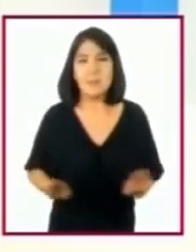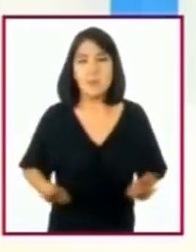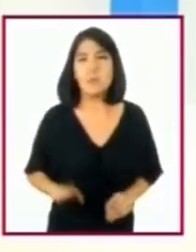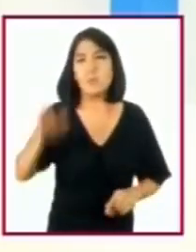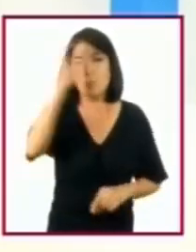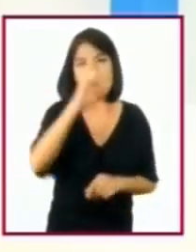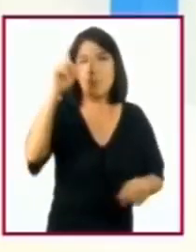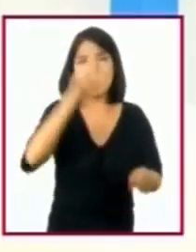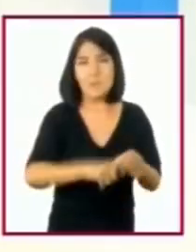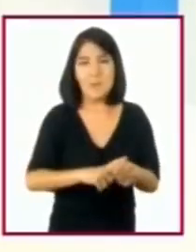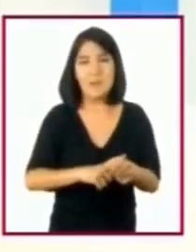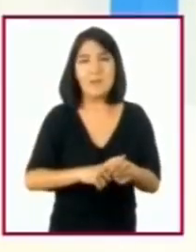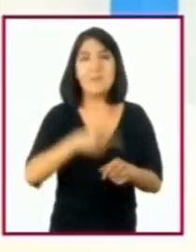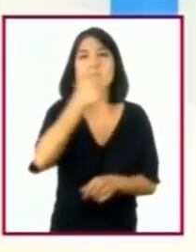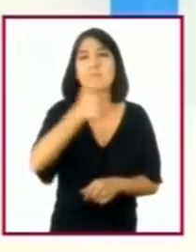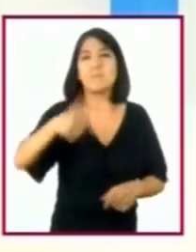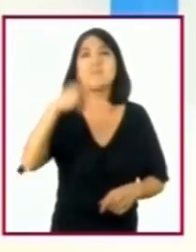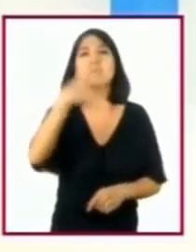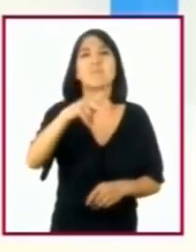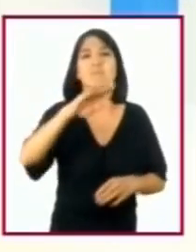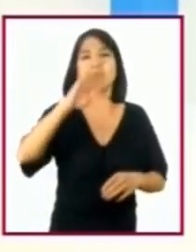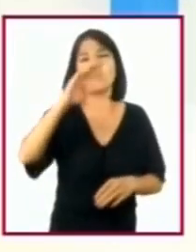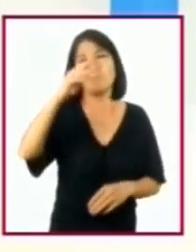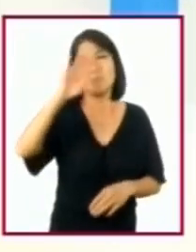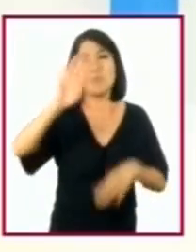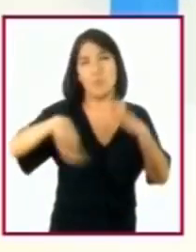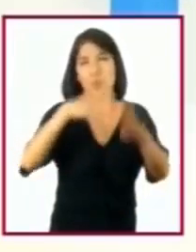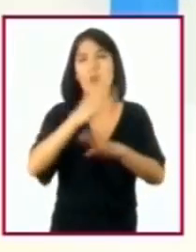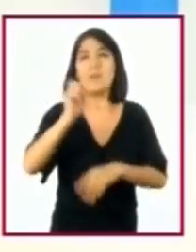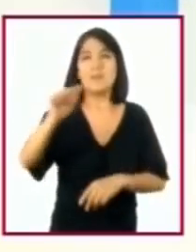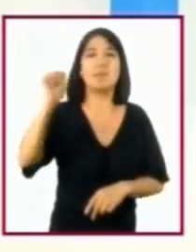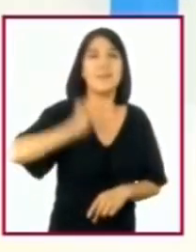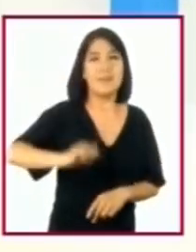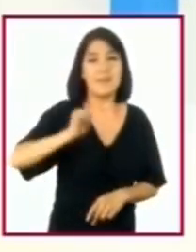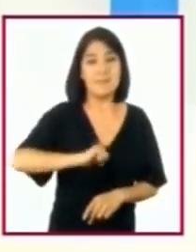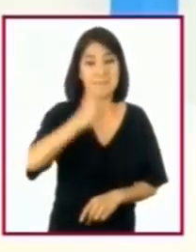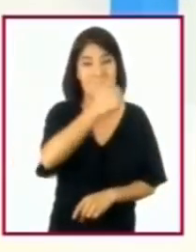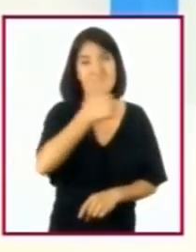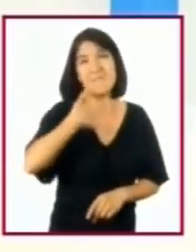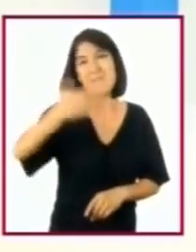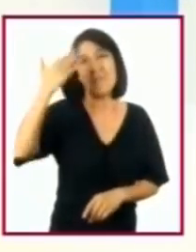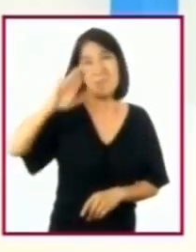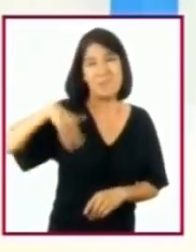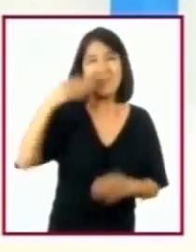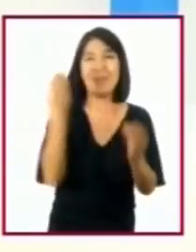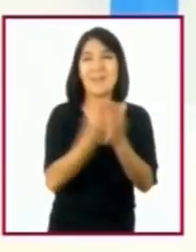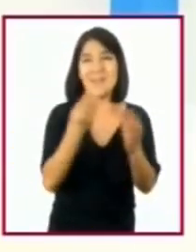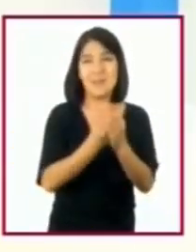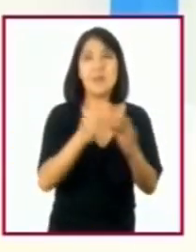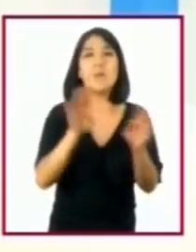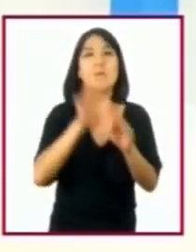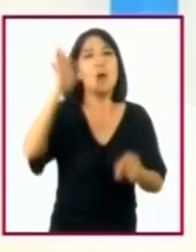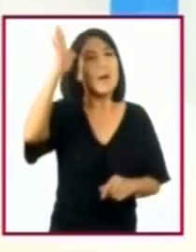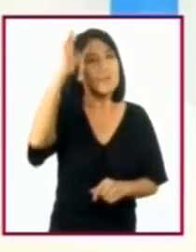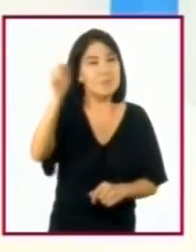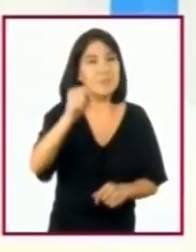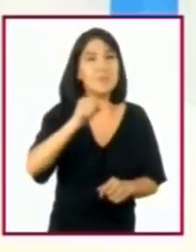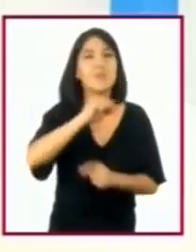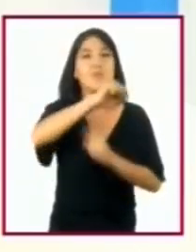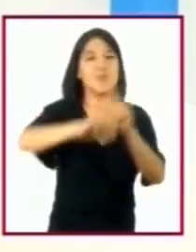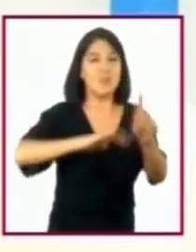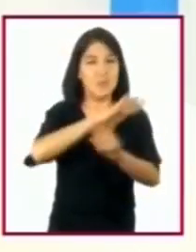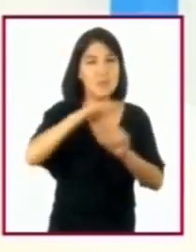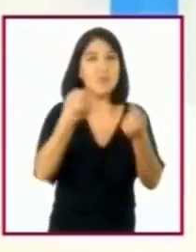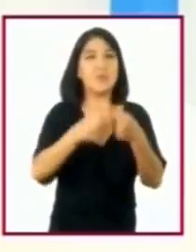las civilizaciones del mundo antiguo. En las sesiones anteriores hemos revisado los aspectos sociales, políticos